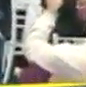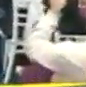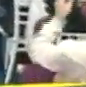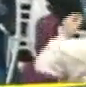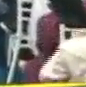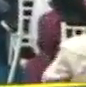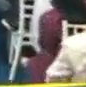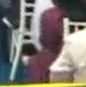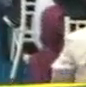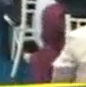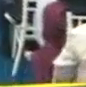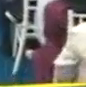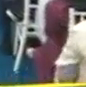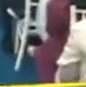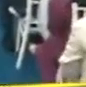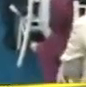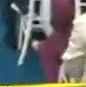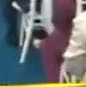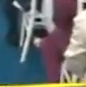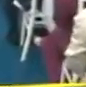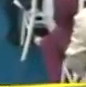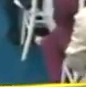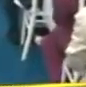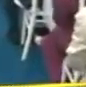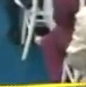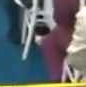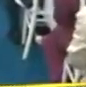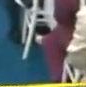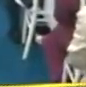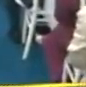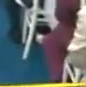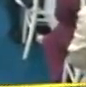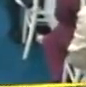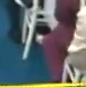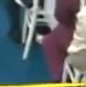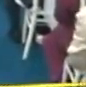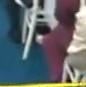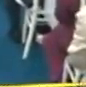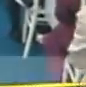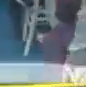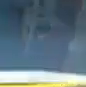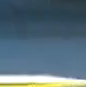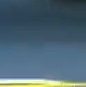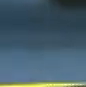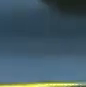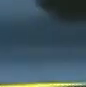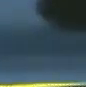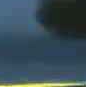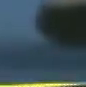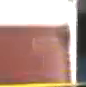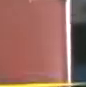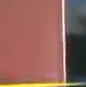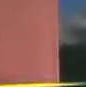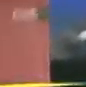Ciudadano Héctor Silva, presidente del Centro Internacional de Inversión Productiva de la República Bolivariana de